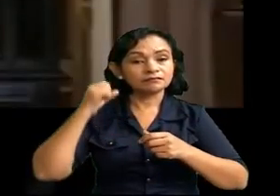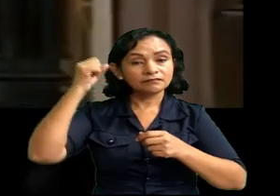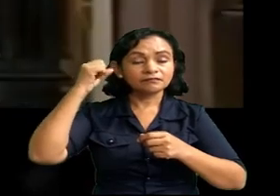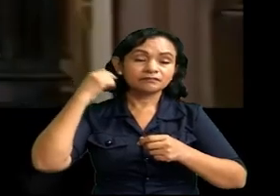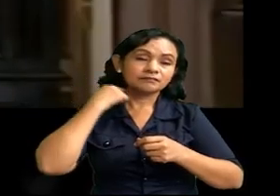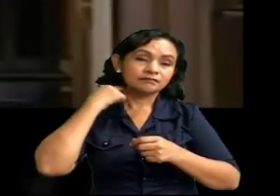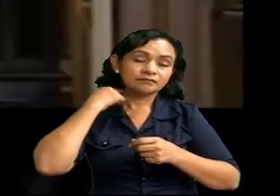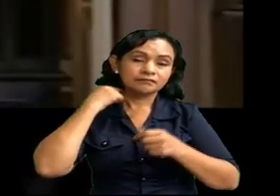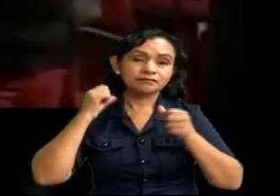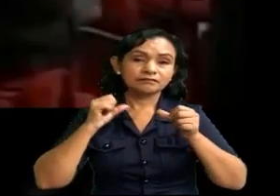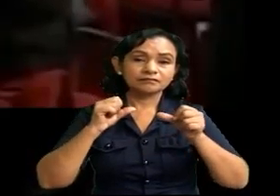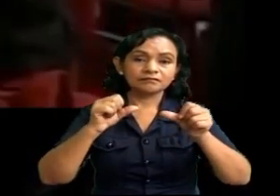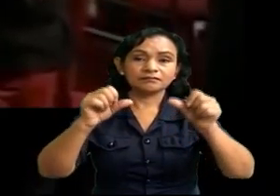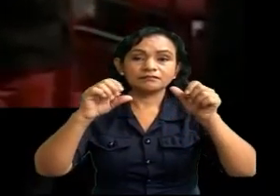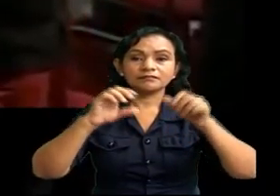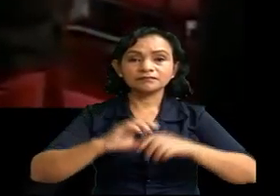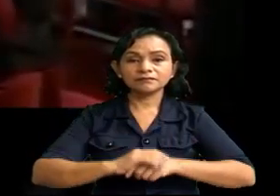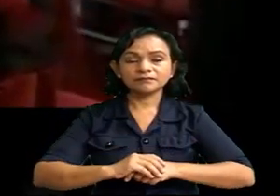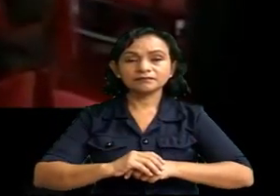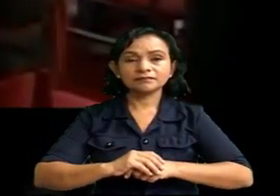siempre!